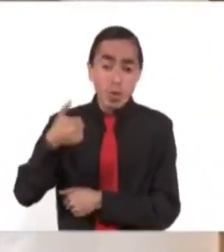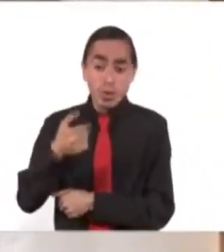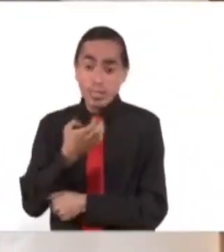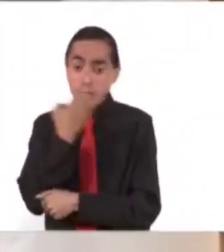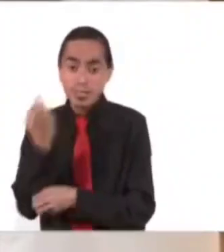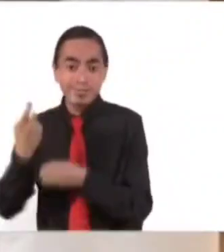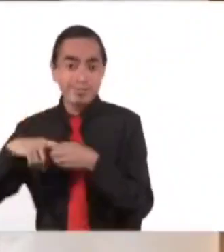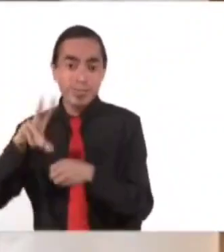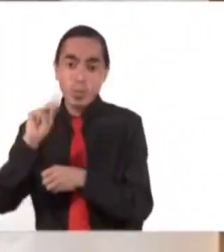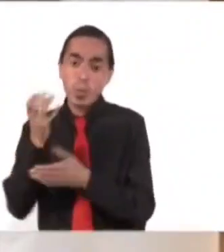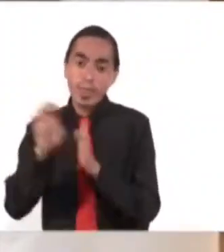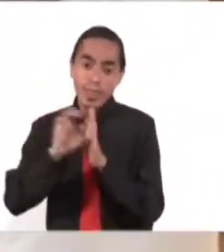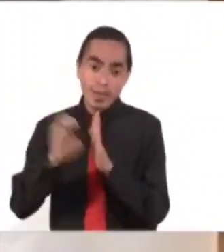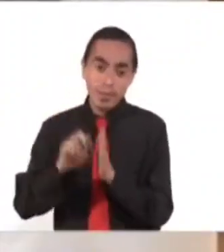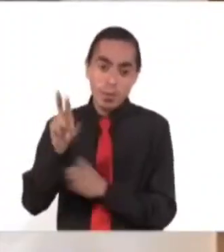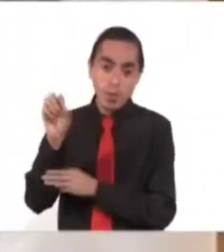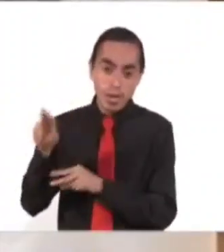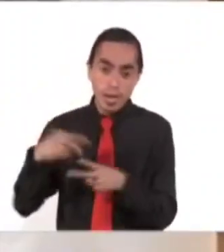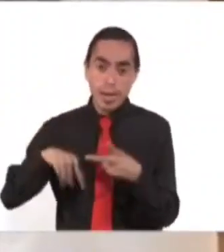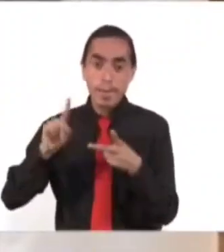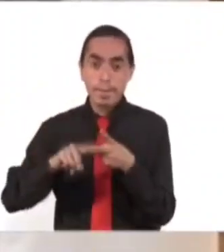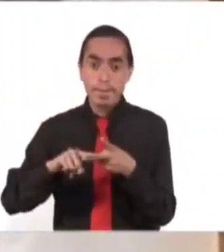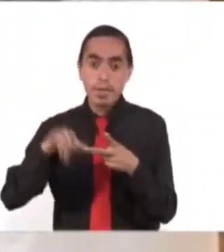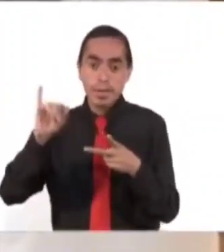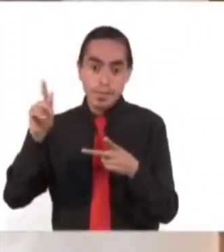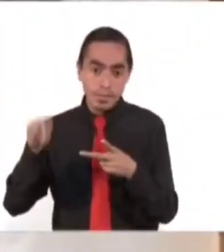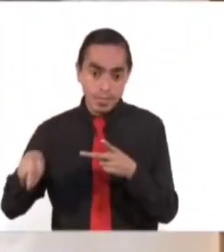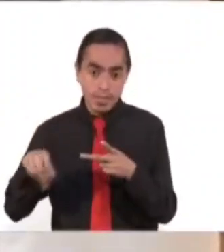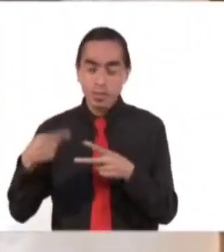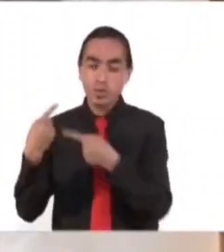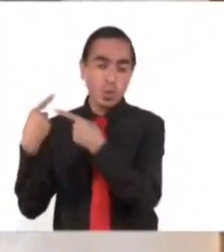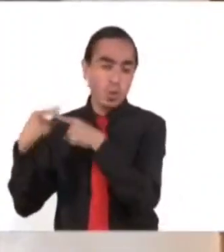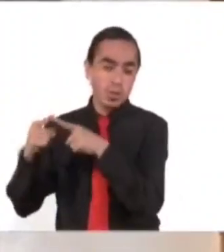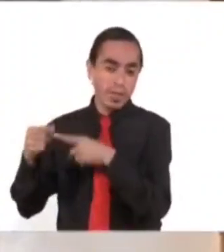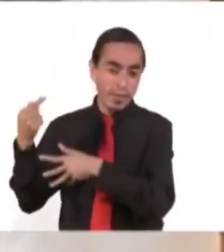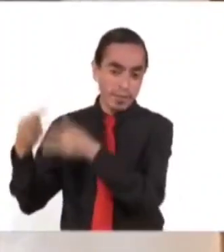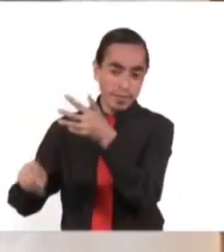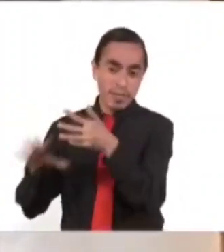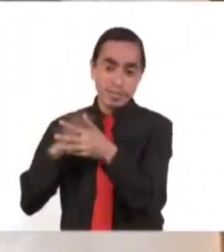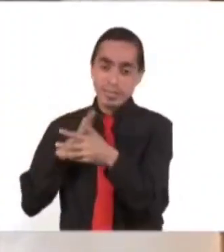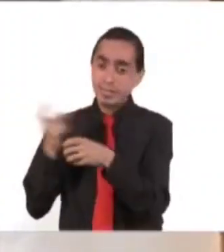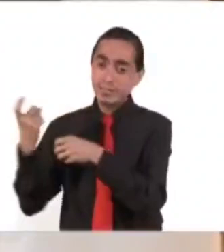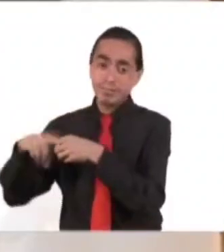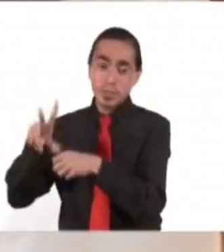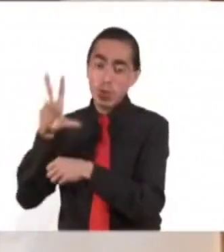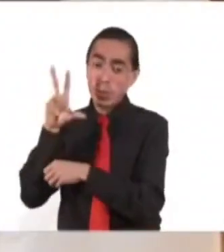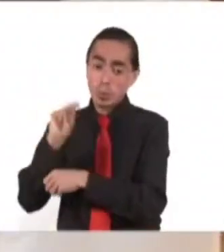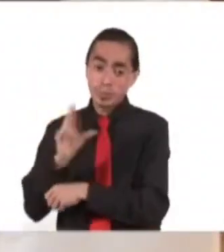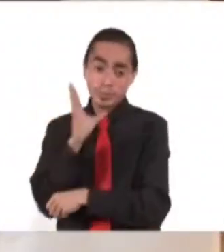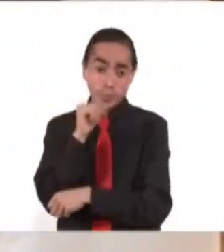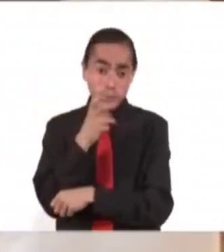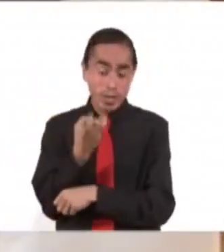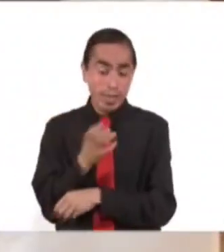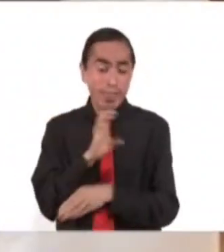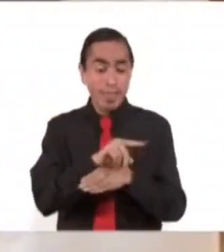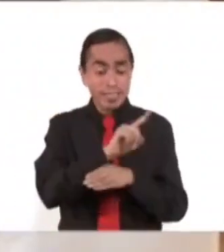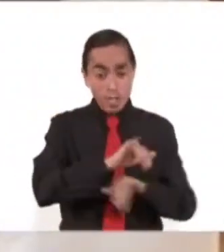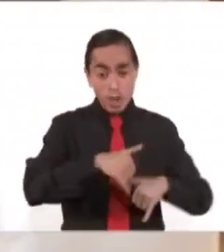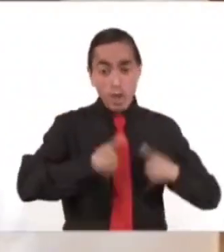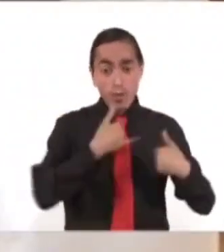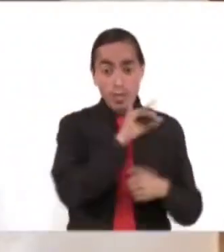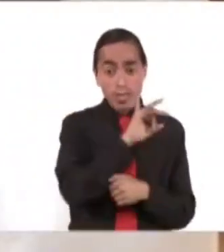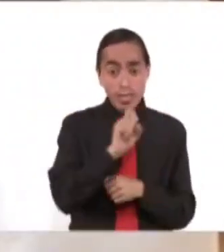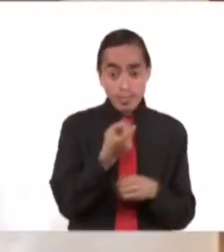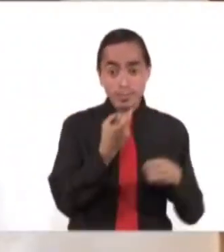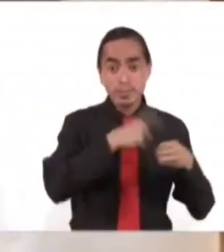quisieran, como la UNAM, como el Politécnico, como otras instituciones que habrá que ver qué se puede hacer ahí. Hay muchas discusiones, tenemos